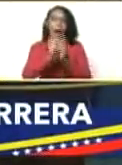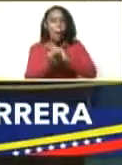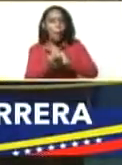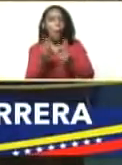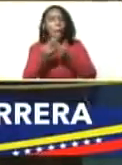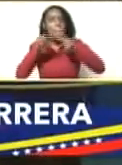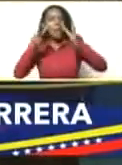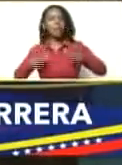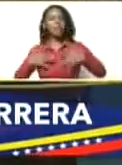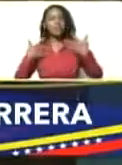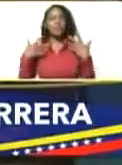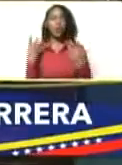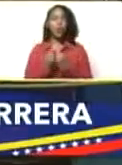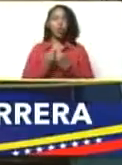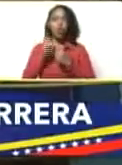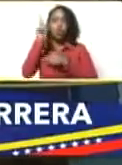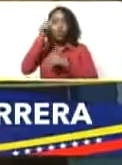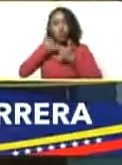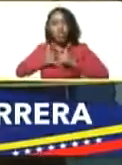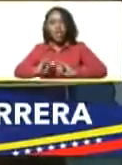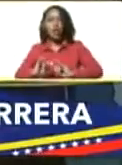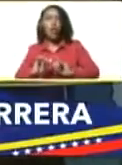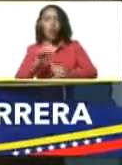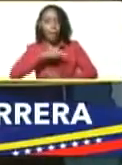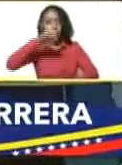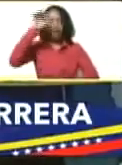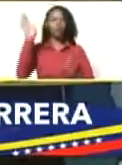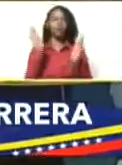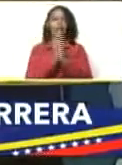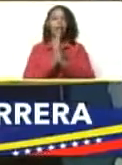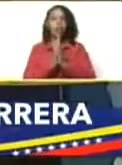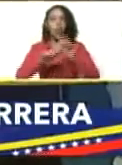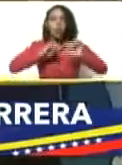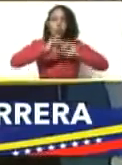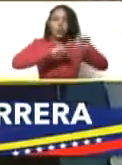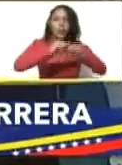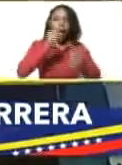Hijo y el Espíritu Santo por los siglos de los siglos. Amén.